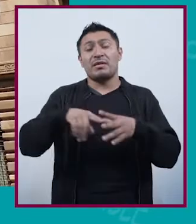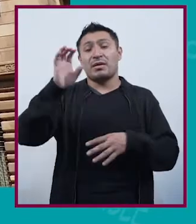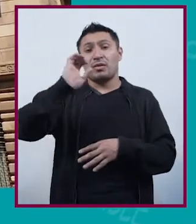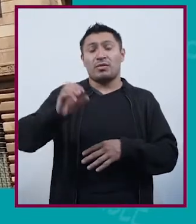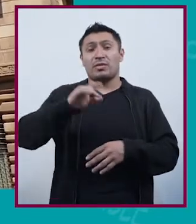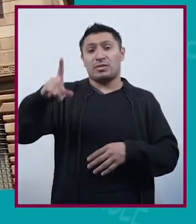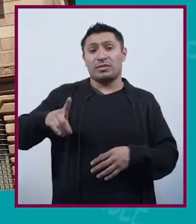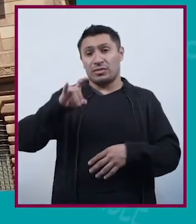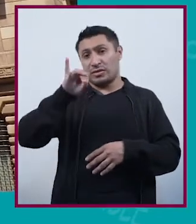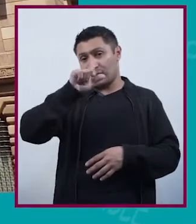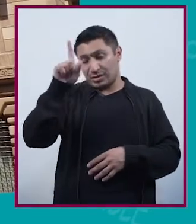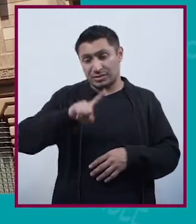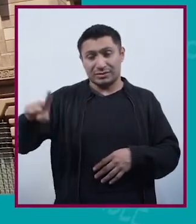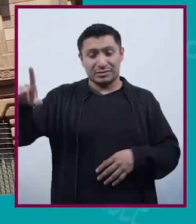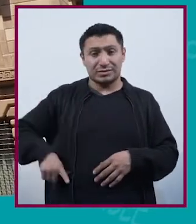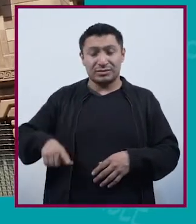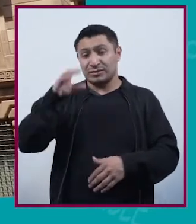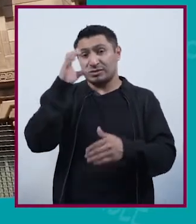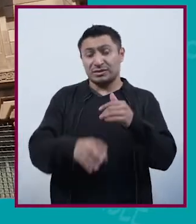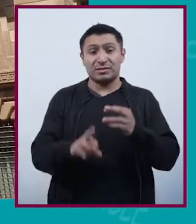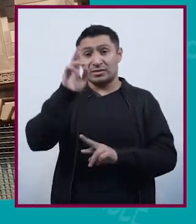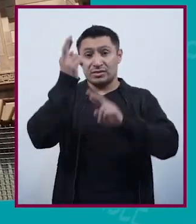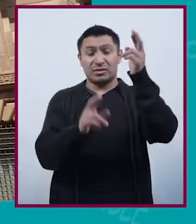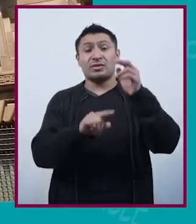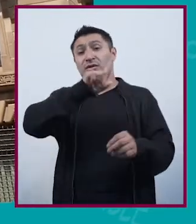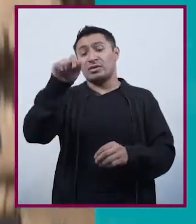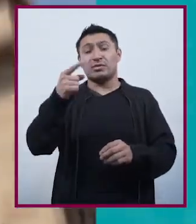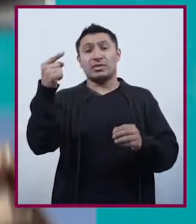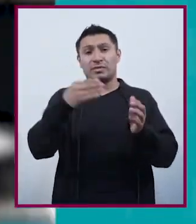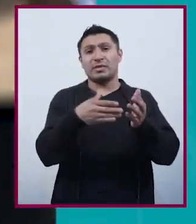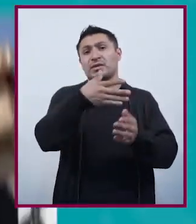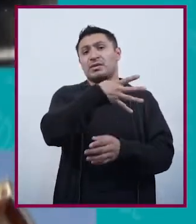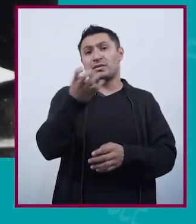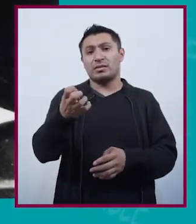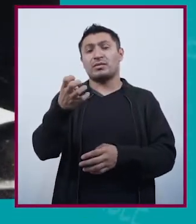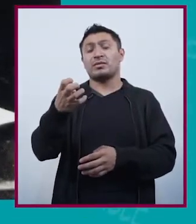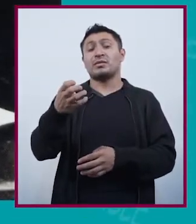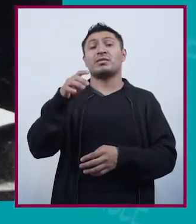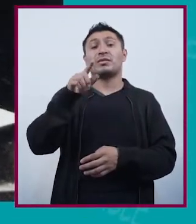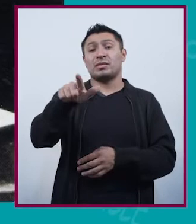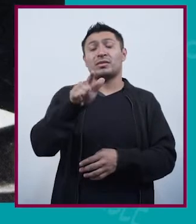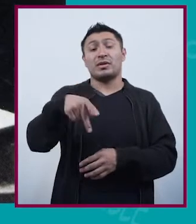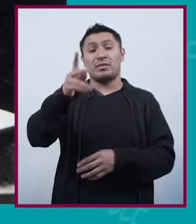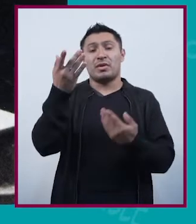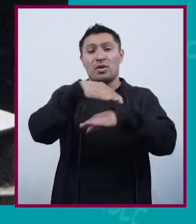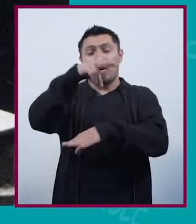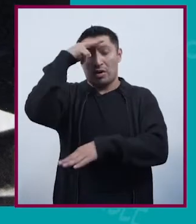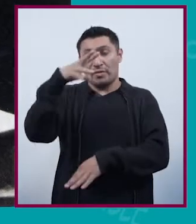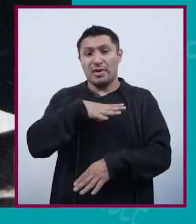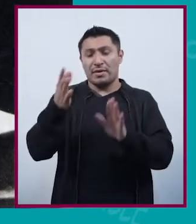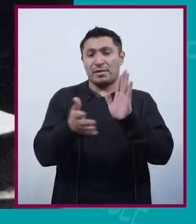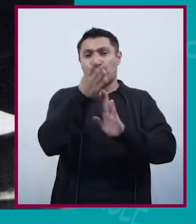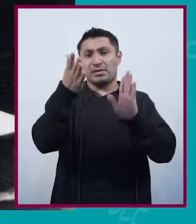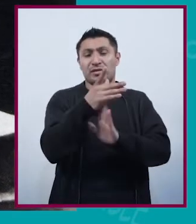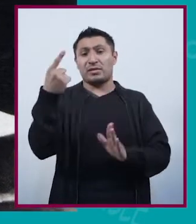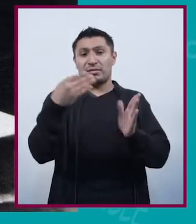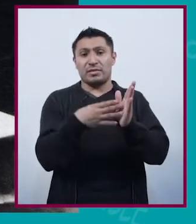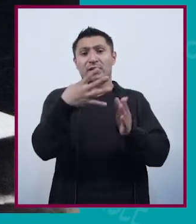terminó el Porfiriato y la Revolución en 1917. Pero realmente el Banco de México se fundó